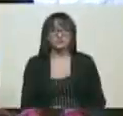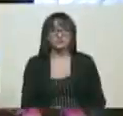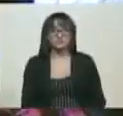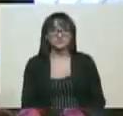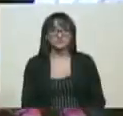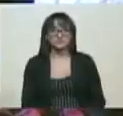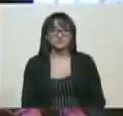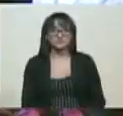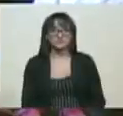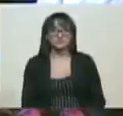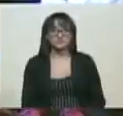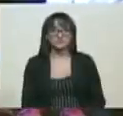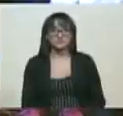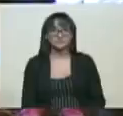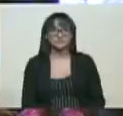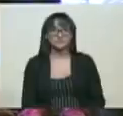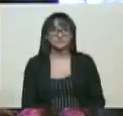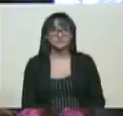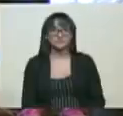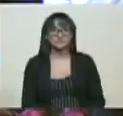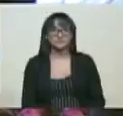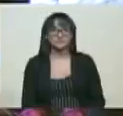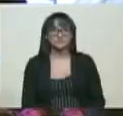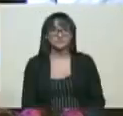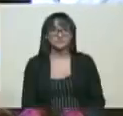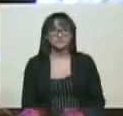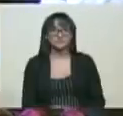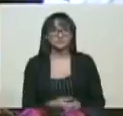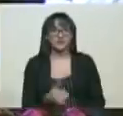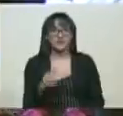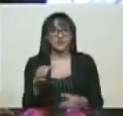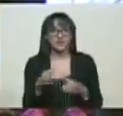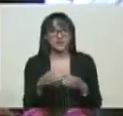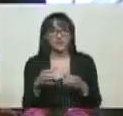Por ahí hay un candidato, unos candidatos de la oligarquía,